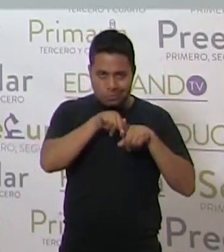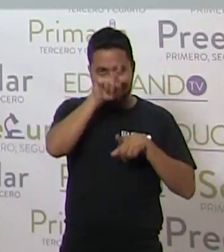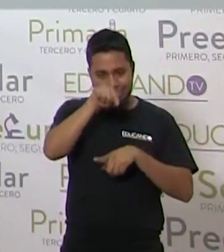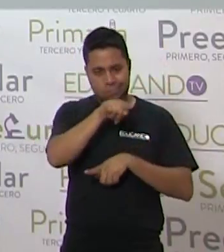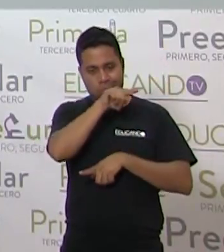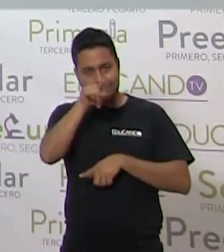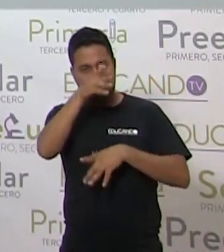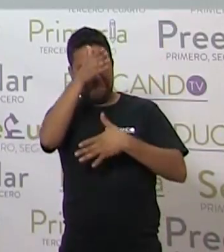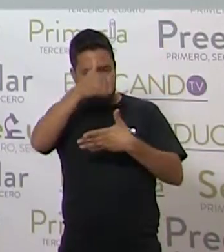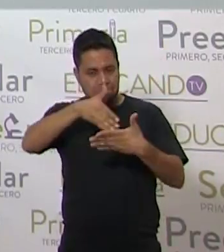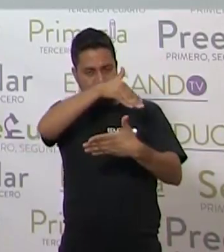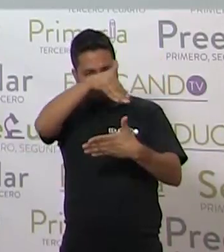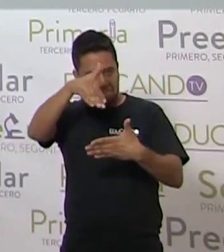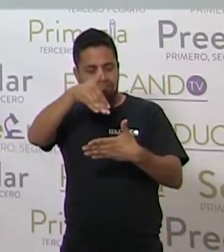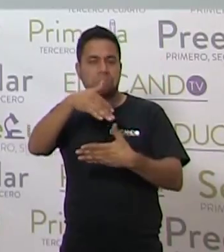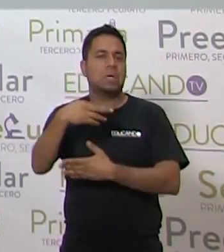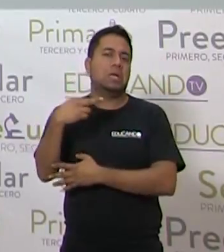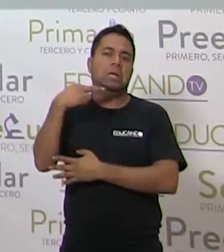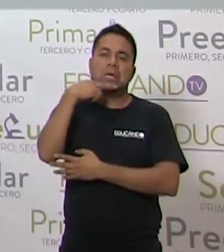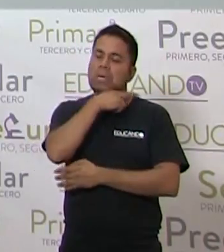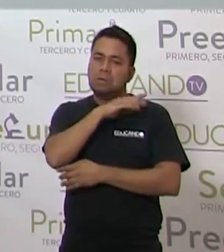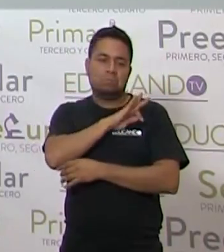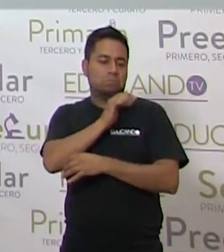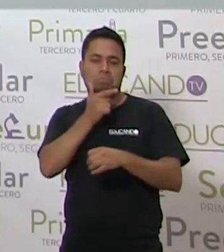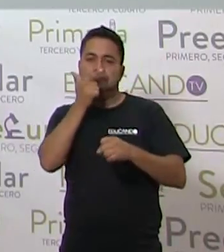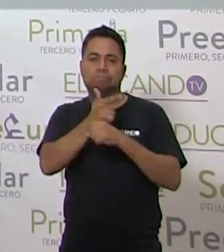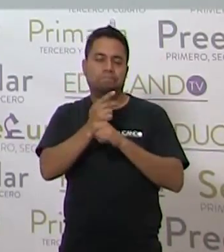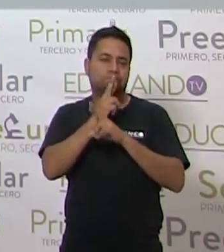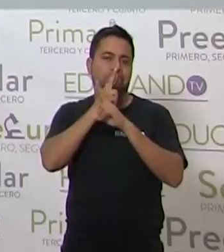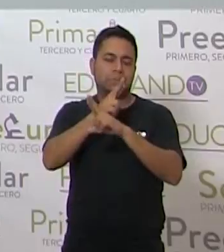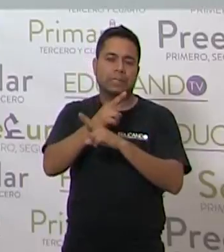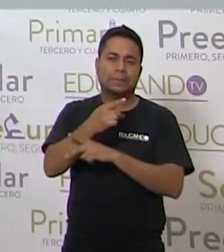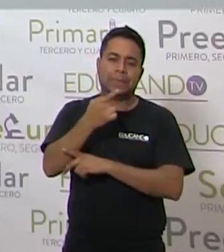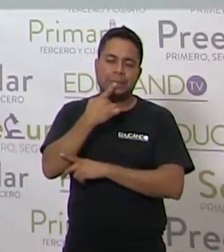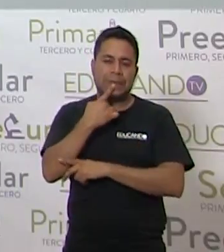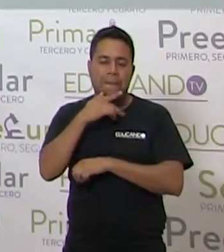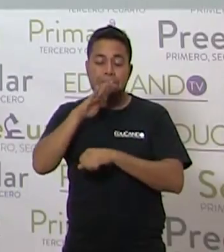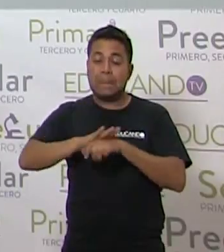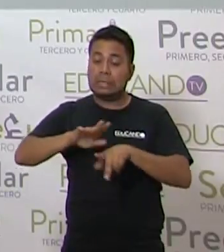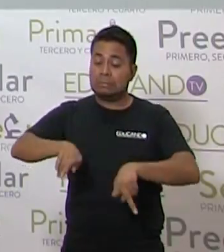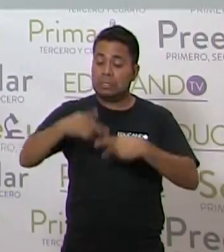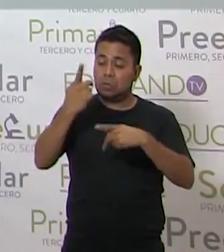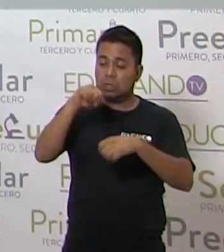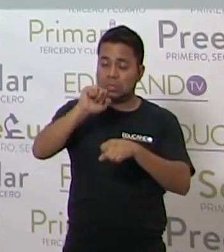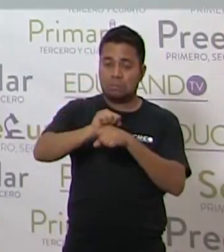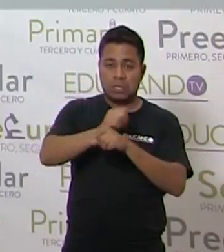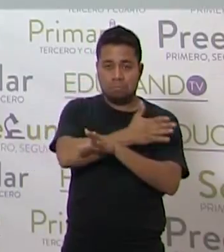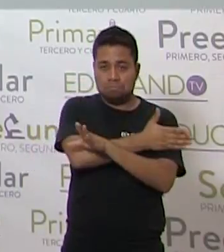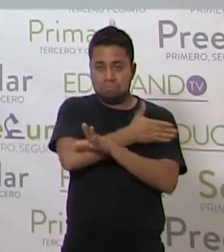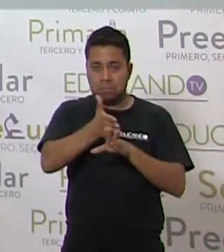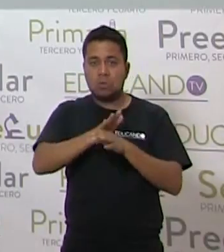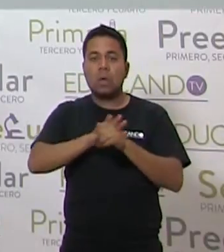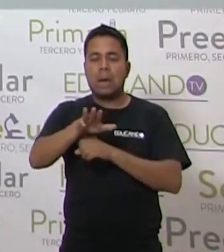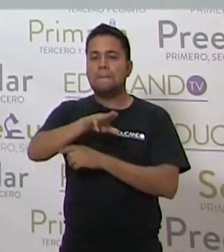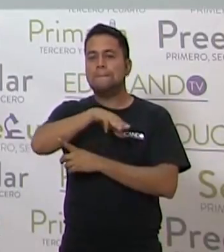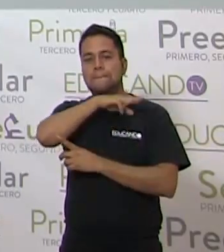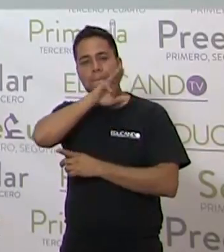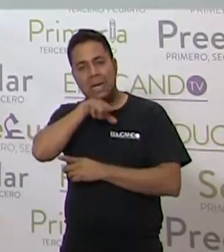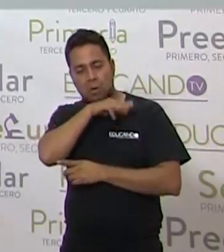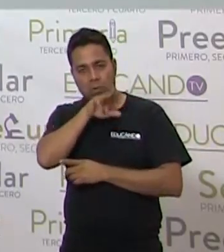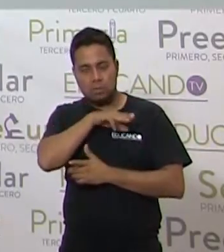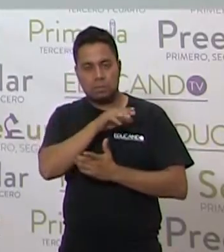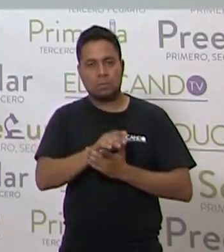partes en que está dividido inmediatamente podemos responder que el sabor que más se vendió en esa semana pues es el de